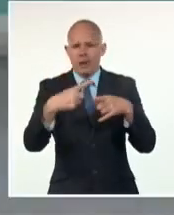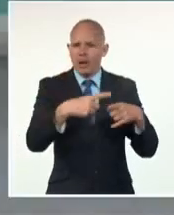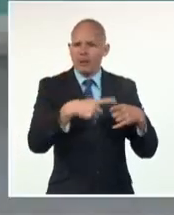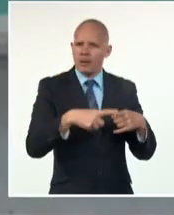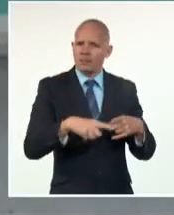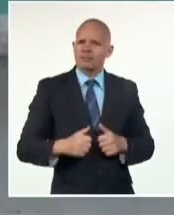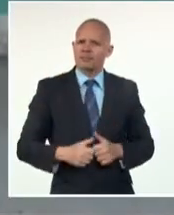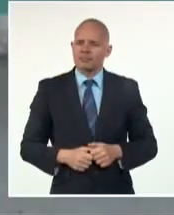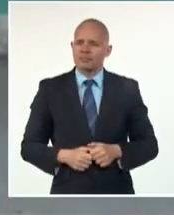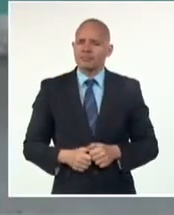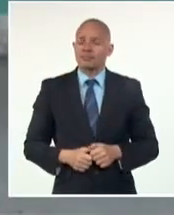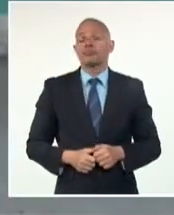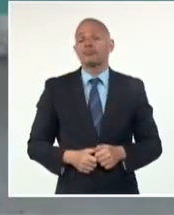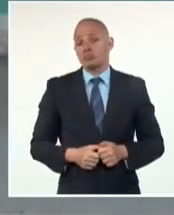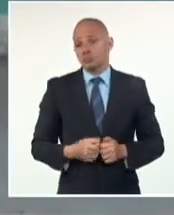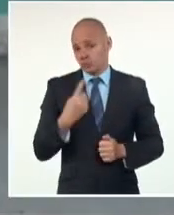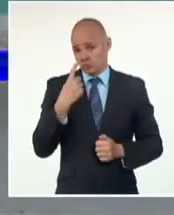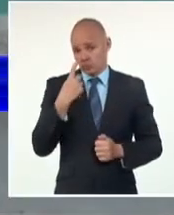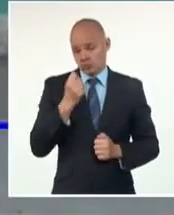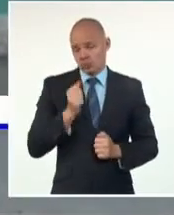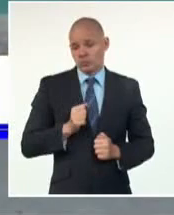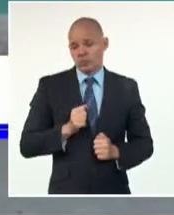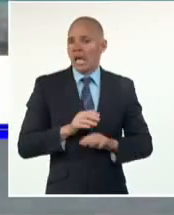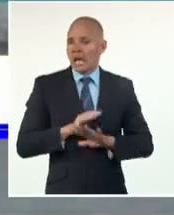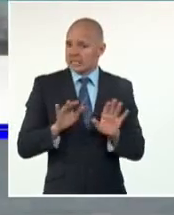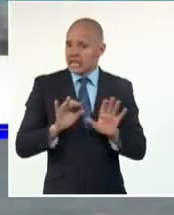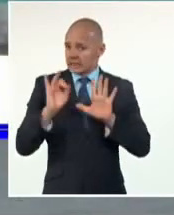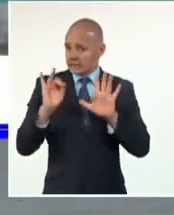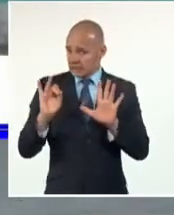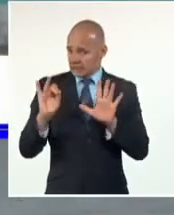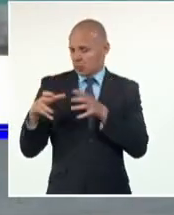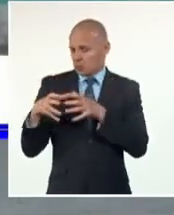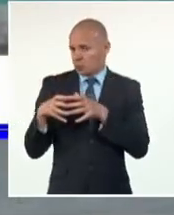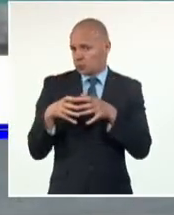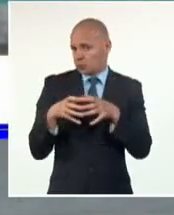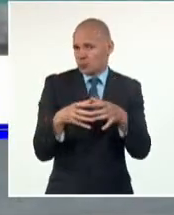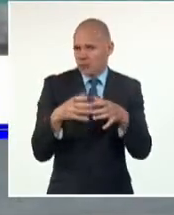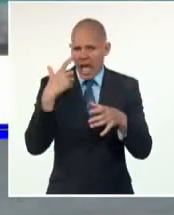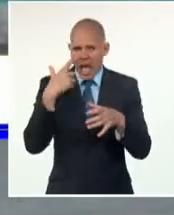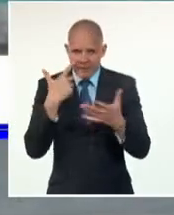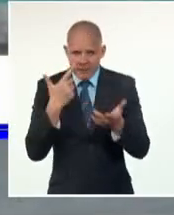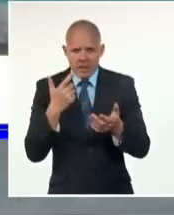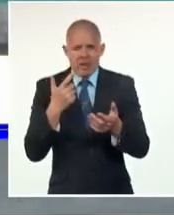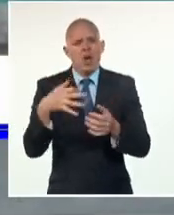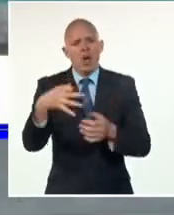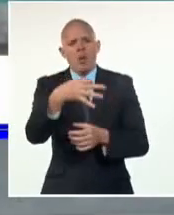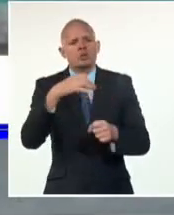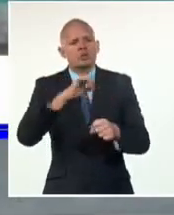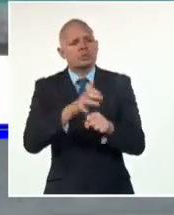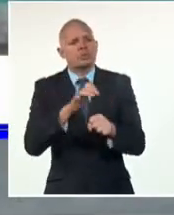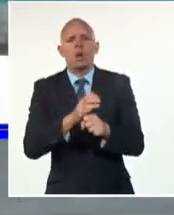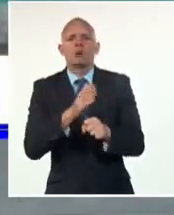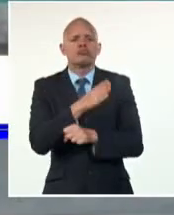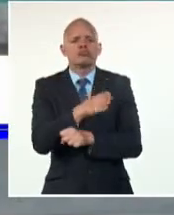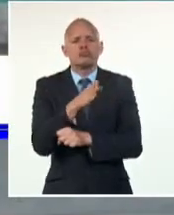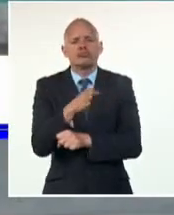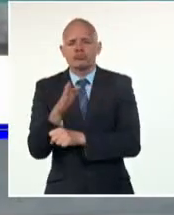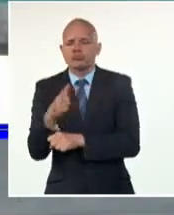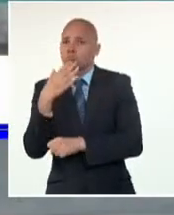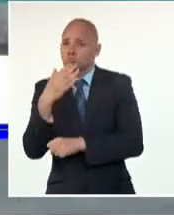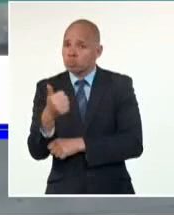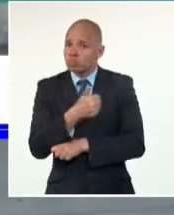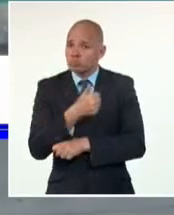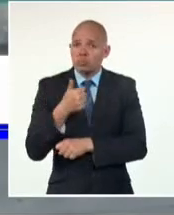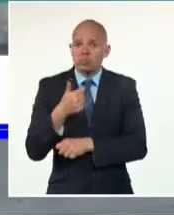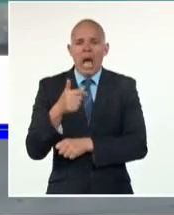país. Esto es recorrido por los siete candidatos que tenemos por el municipio de Arroyo Naranjo. Han sido una de las cosas que